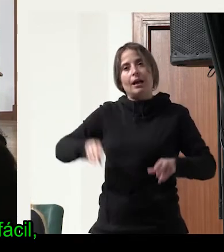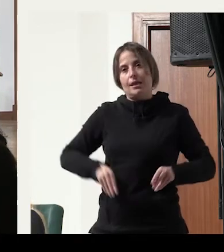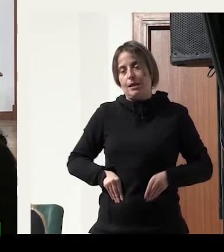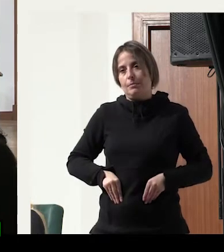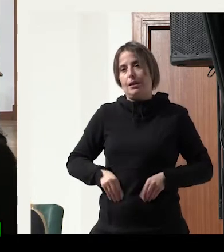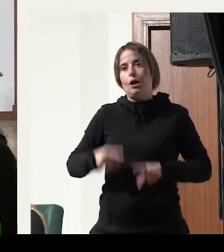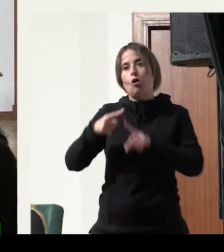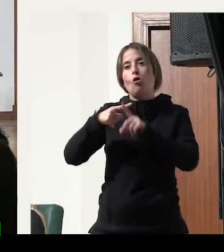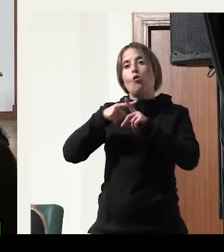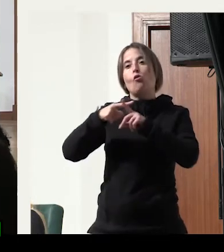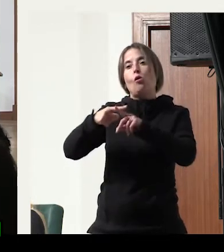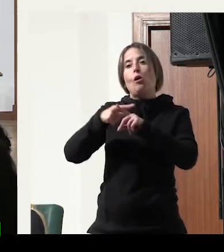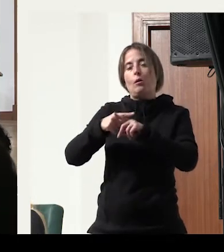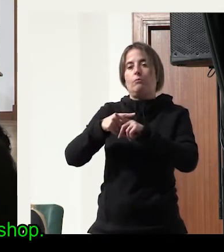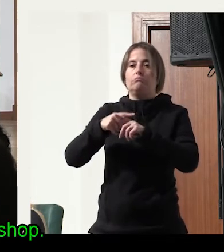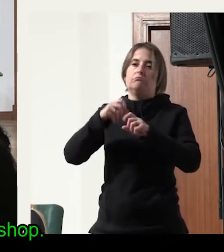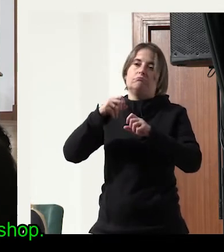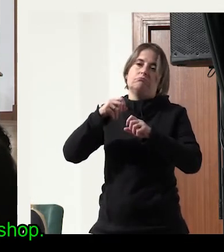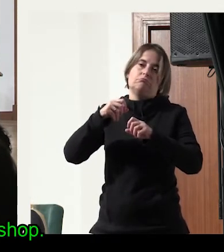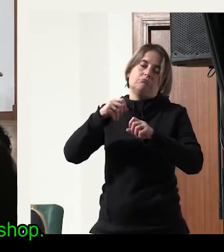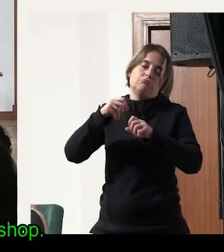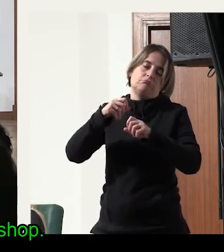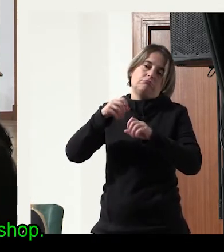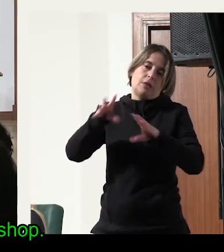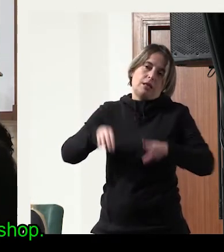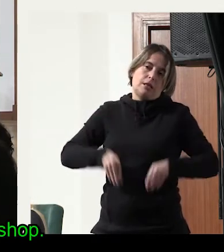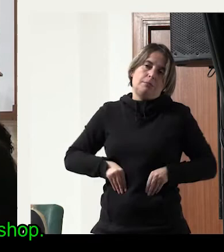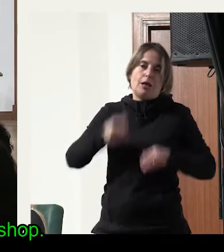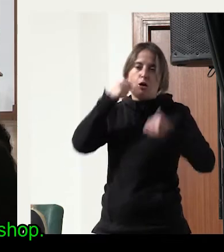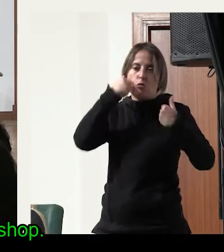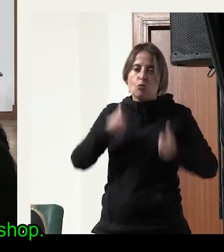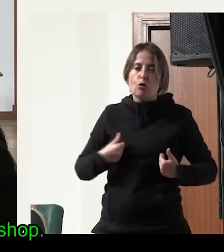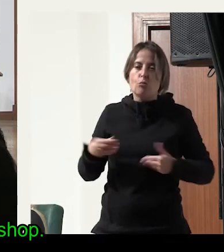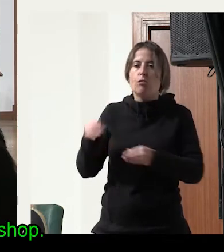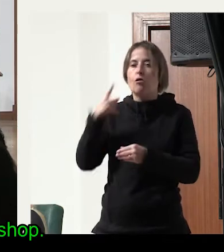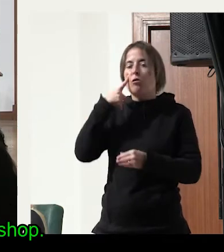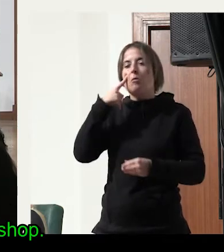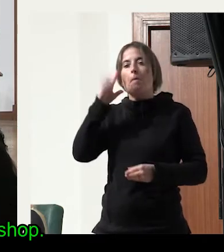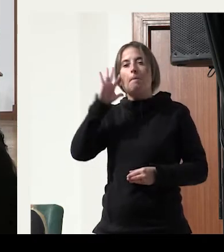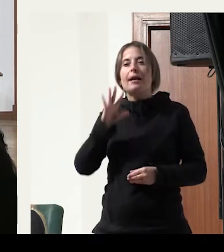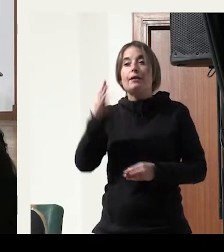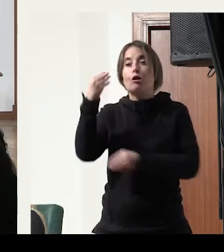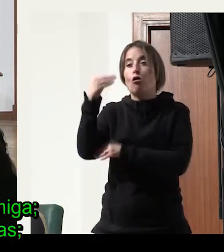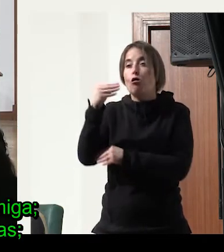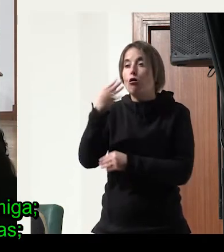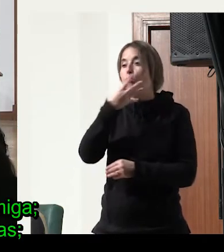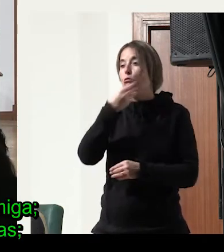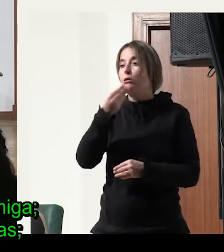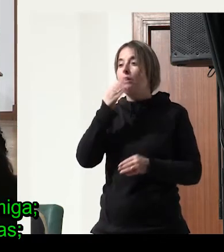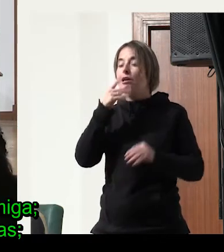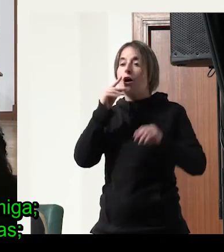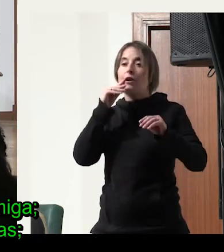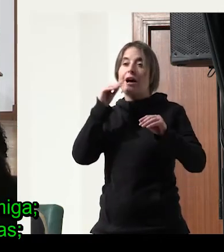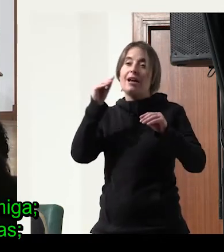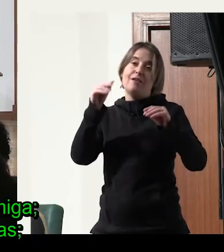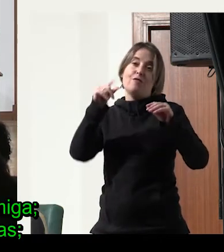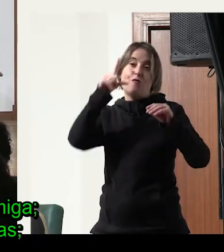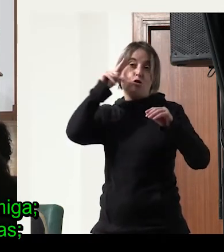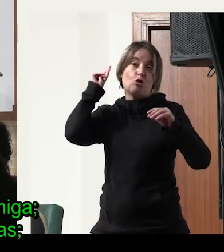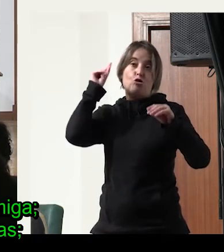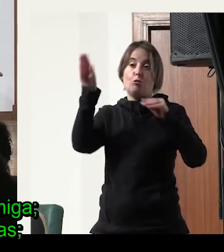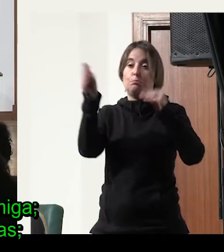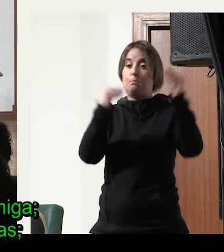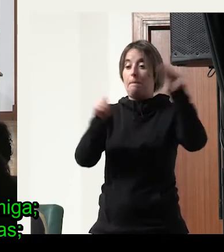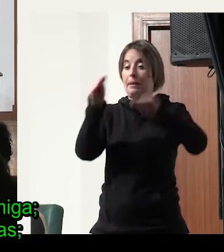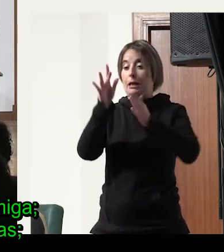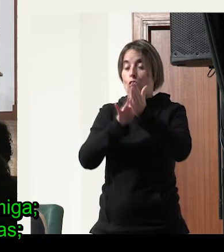fácil, sobre todo en una sociedad donde se cultiva lo joven, lo bello, lo no arrugas, claro. El Photoshop, ¿no? Sí. Entonces yo creo, pero también